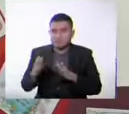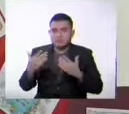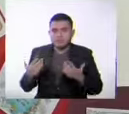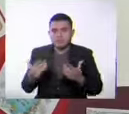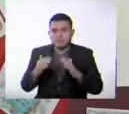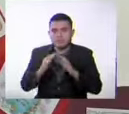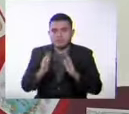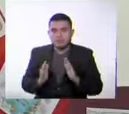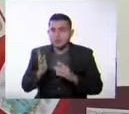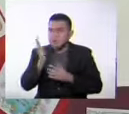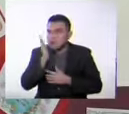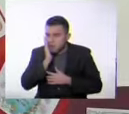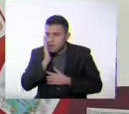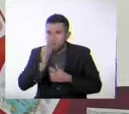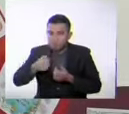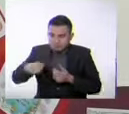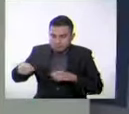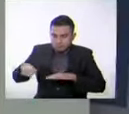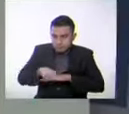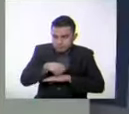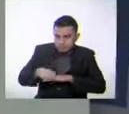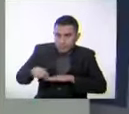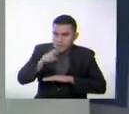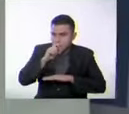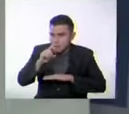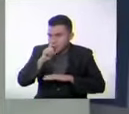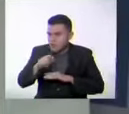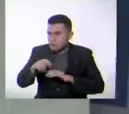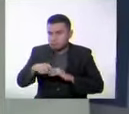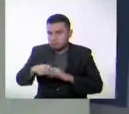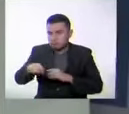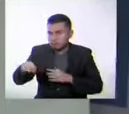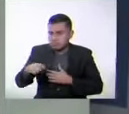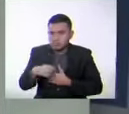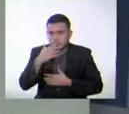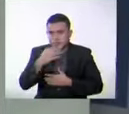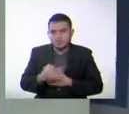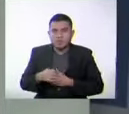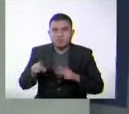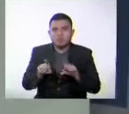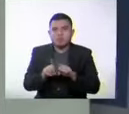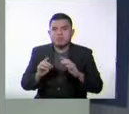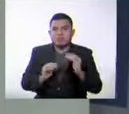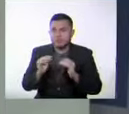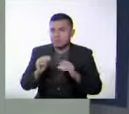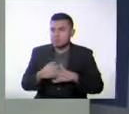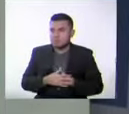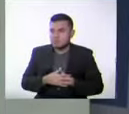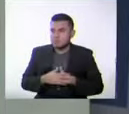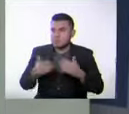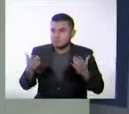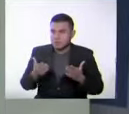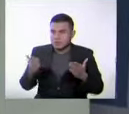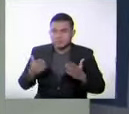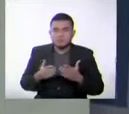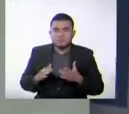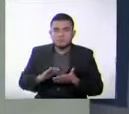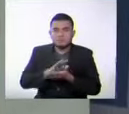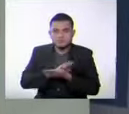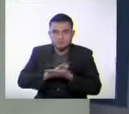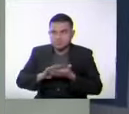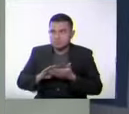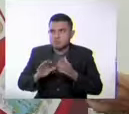vivienda. Mamá planchando, papá sacudiendo, también el hermanito sacudiendo, todo mundo